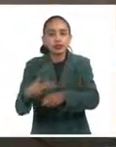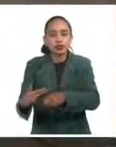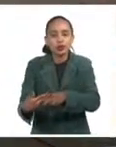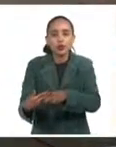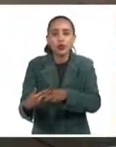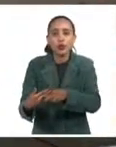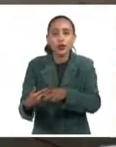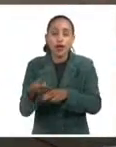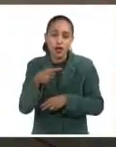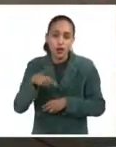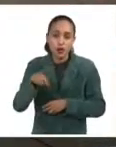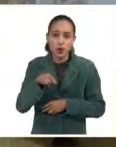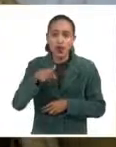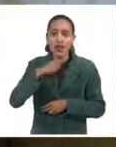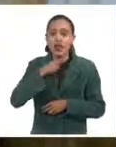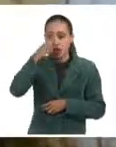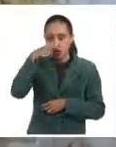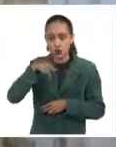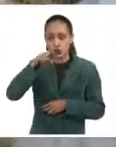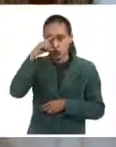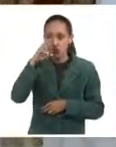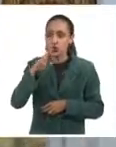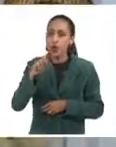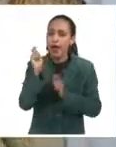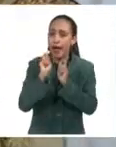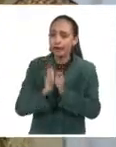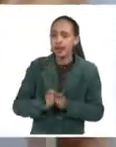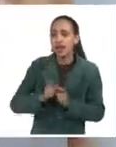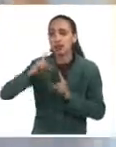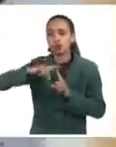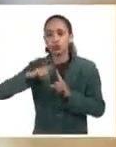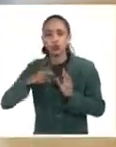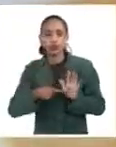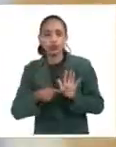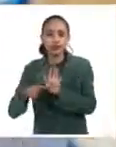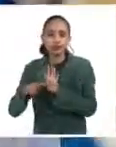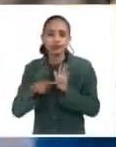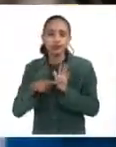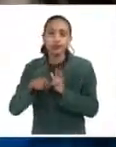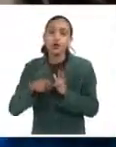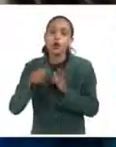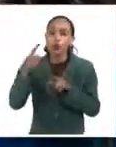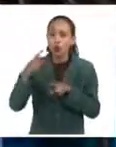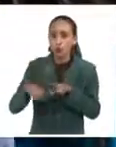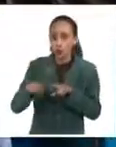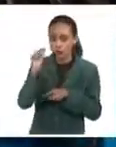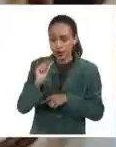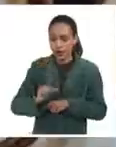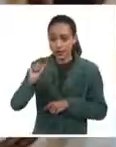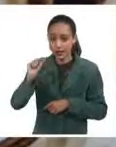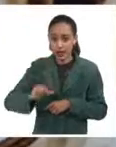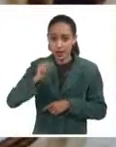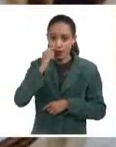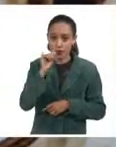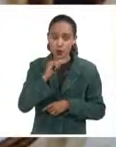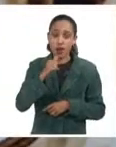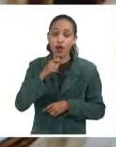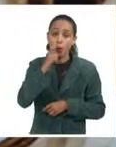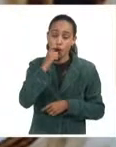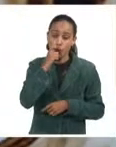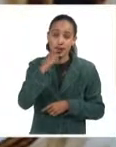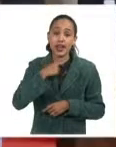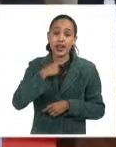Ruiz, exposiciones de artesanos tuneros y amigos foráneos como el pintor italiano Antonio Scarpelli,